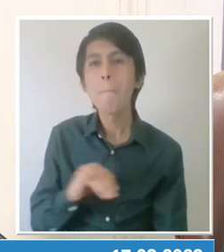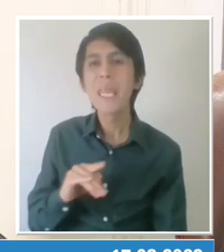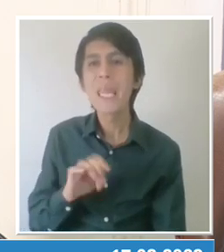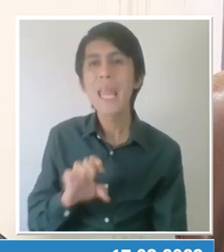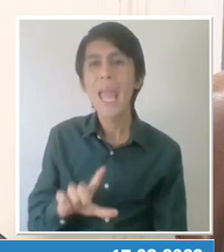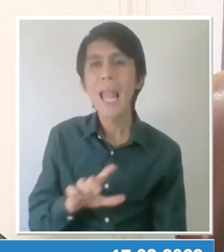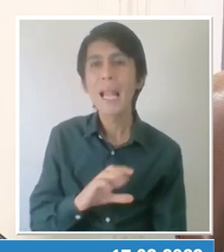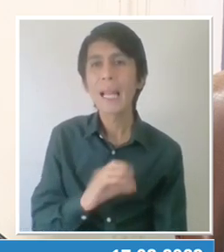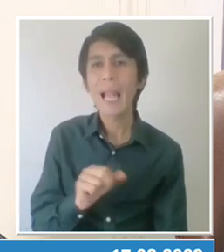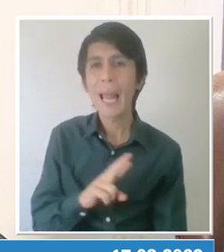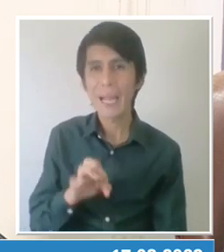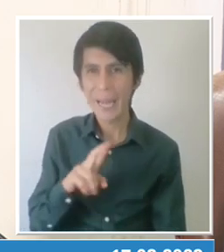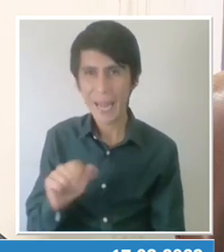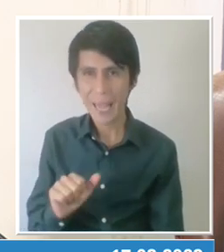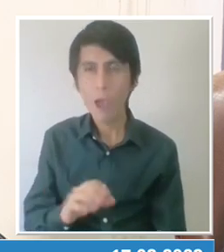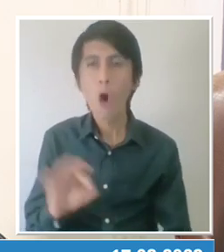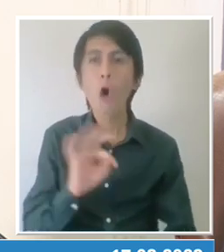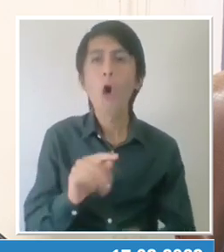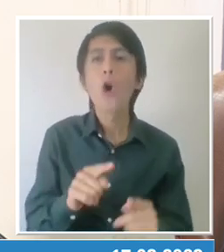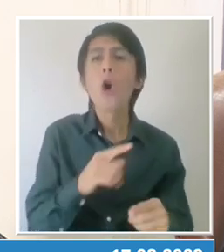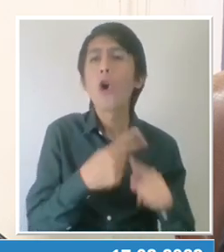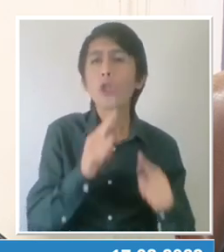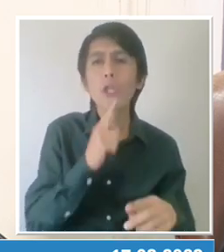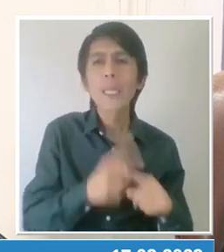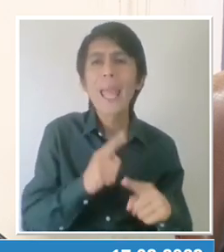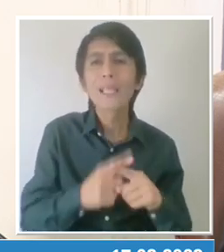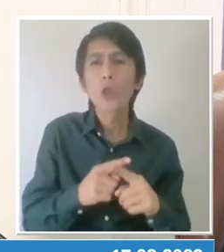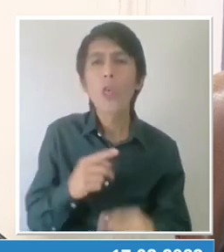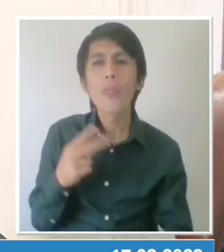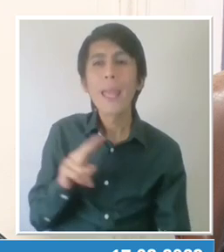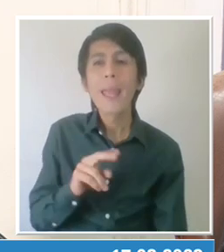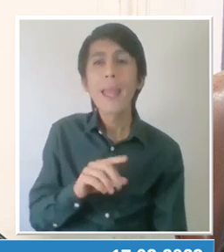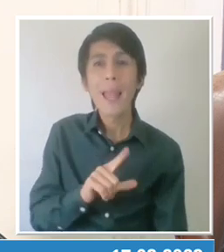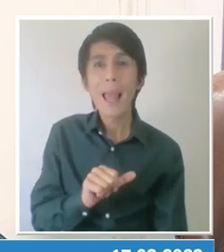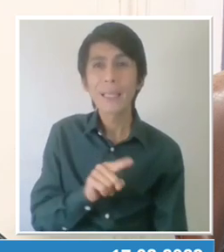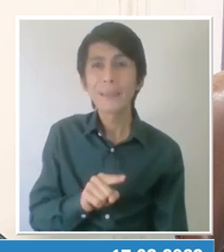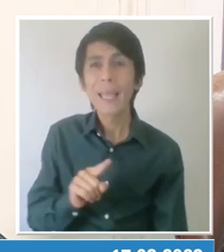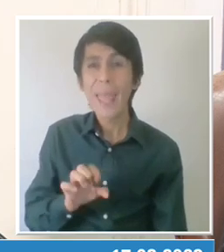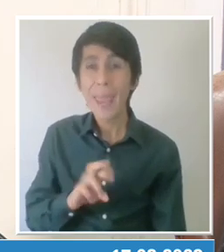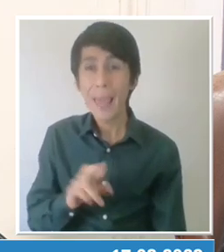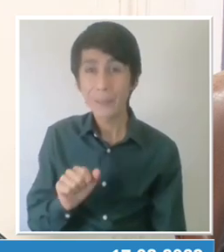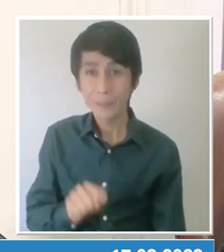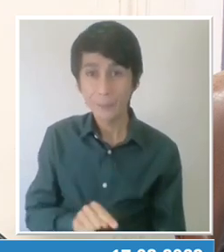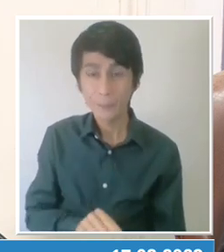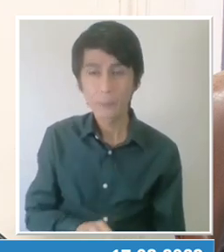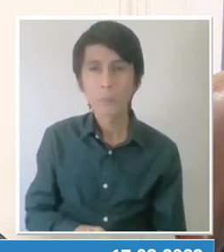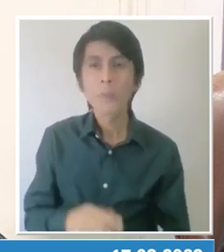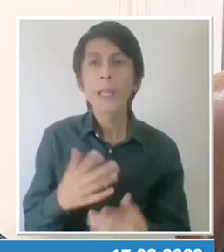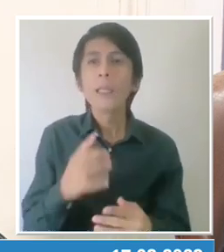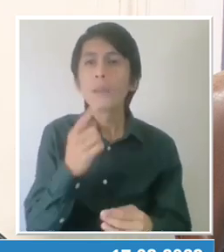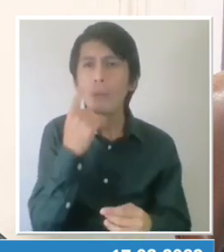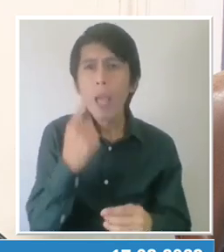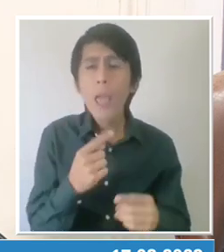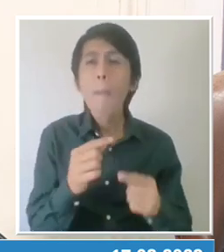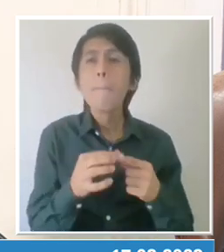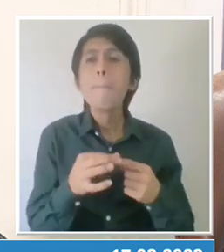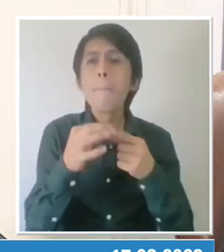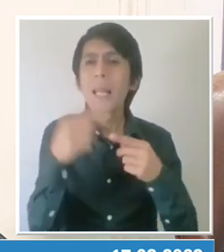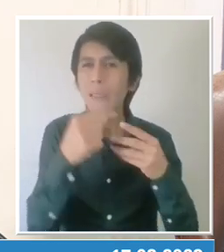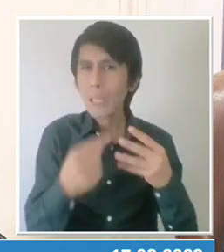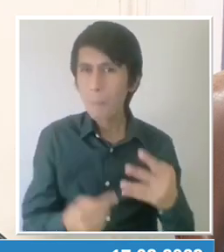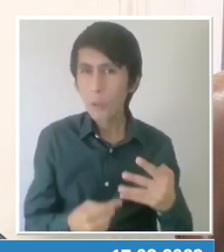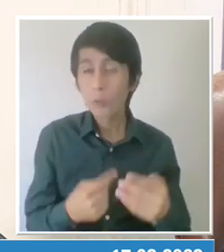Heras, o de los otros, ya se notan principios. Se nota que Chile siempre ha sido una